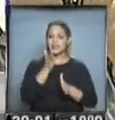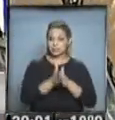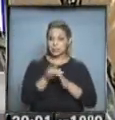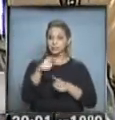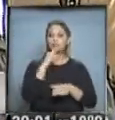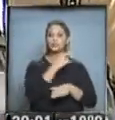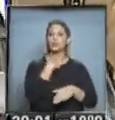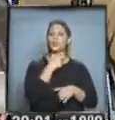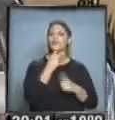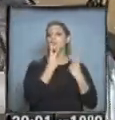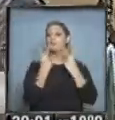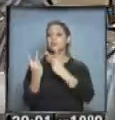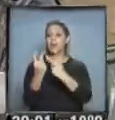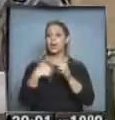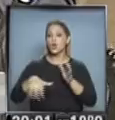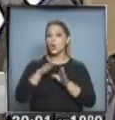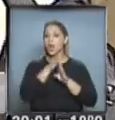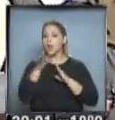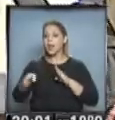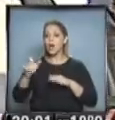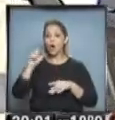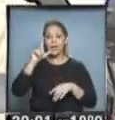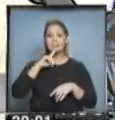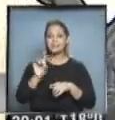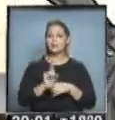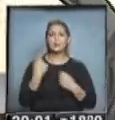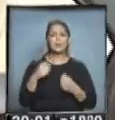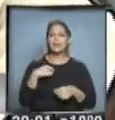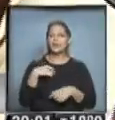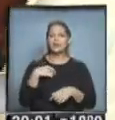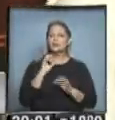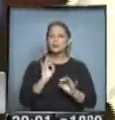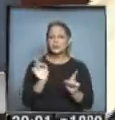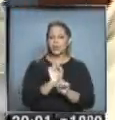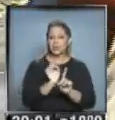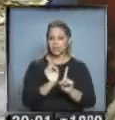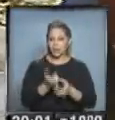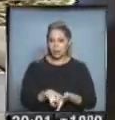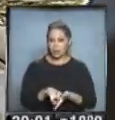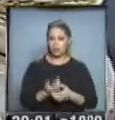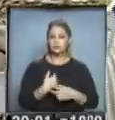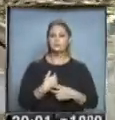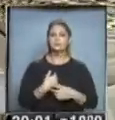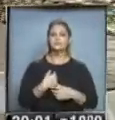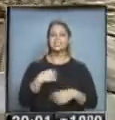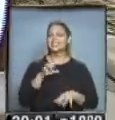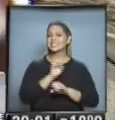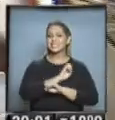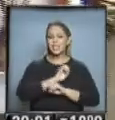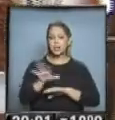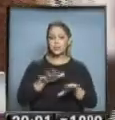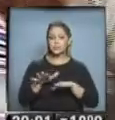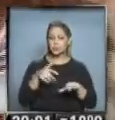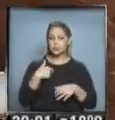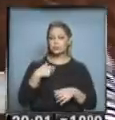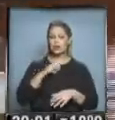hacen el recorrido de la zona oeste. Asimismo, no dan abasto. Reiteramos, caos,